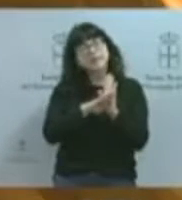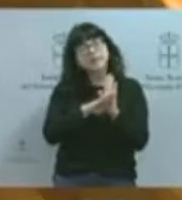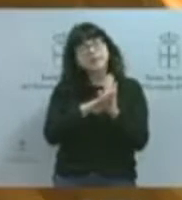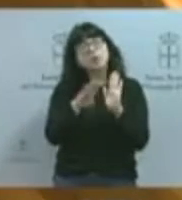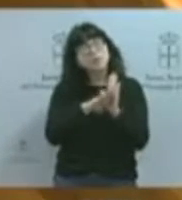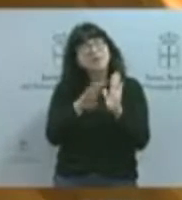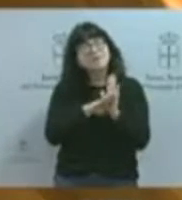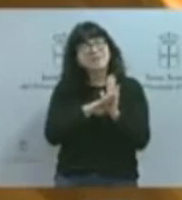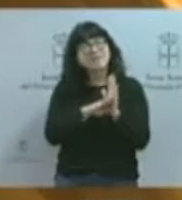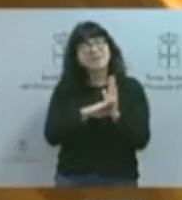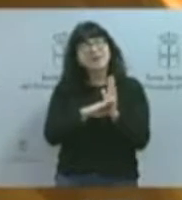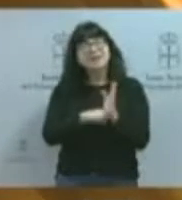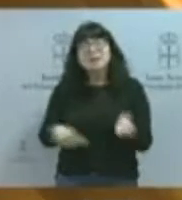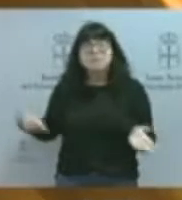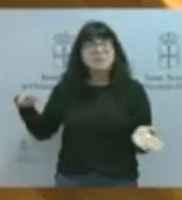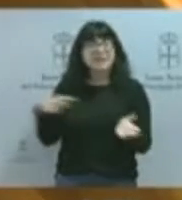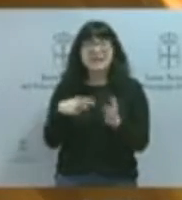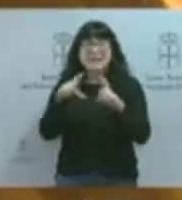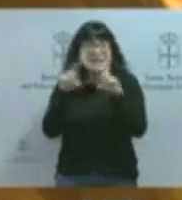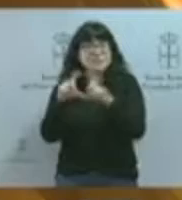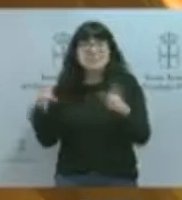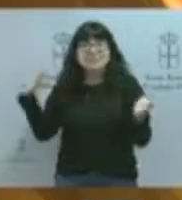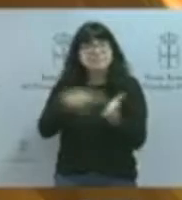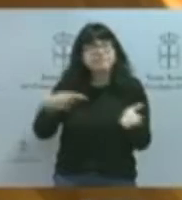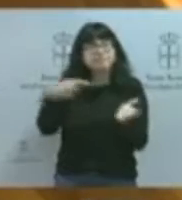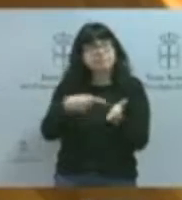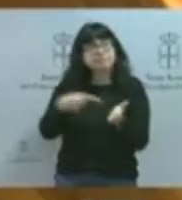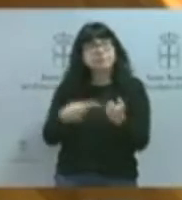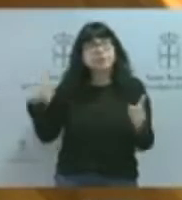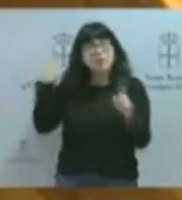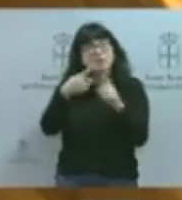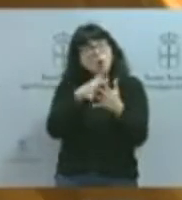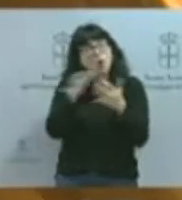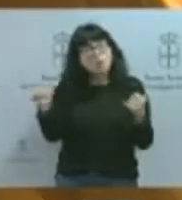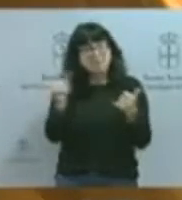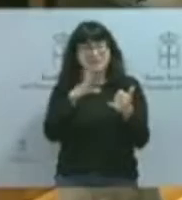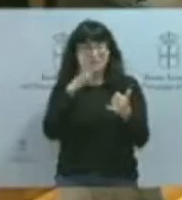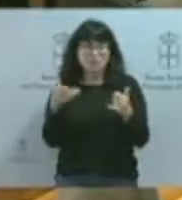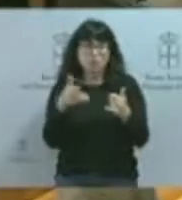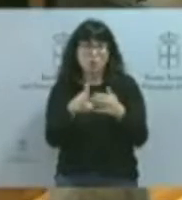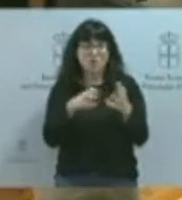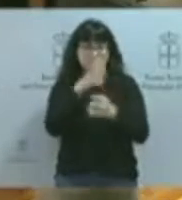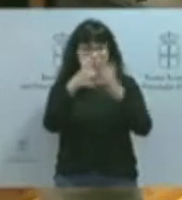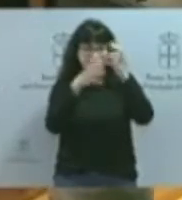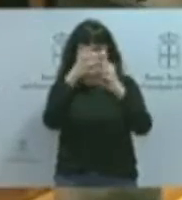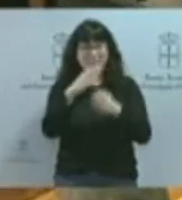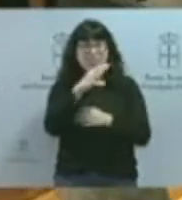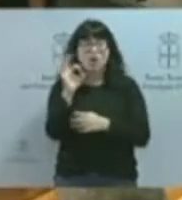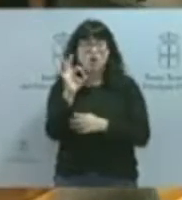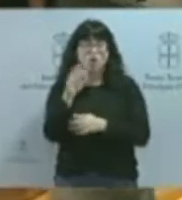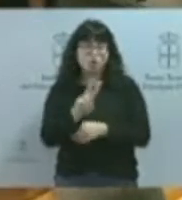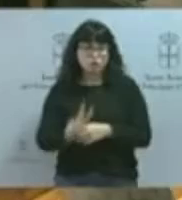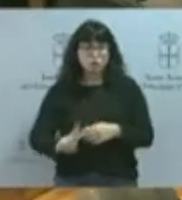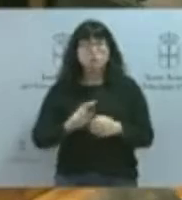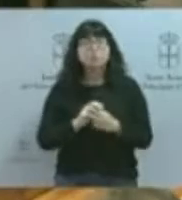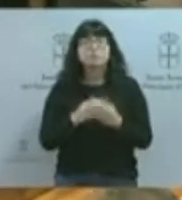para que se compensen esos derechos de emisión de CO2. Le digo, a medio plazo, nada más que se conforme el Gobierno de España, hay un compromiso